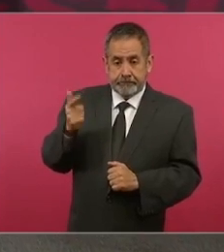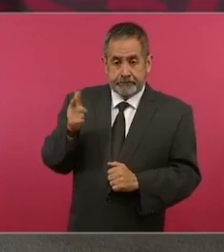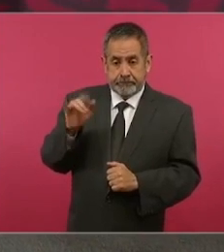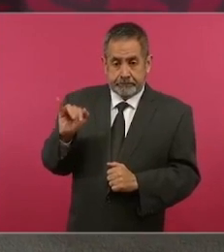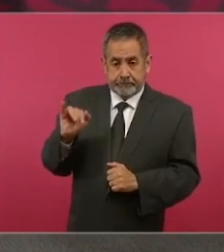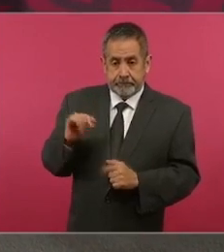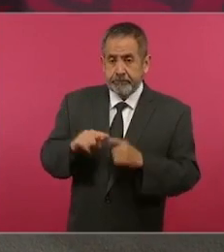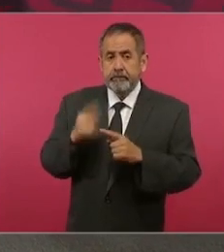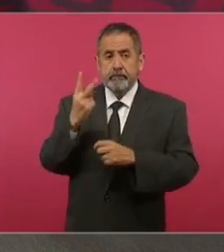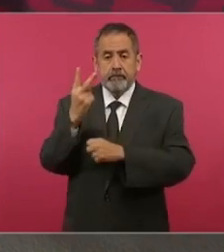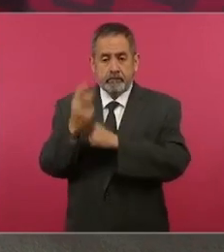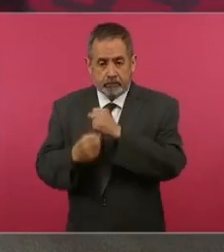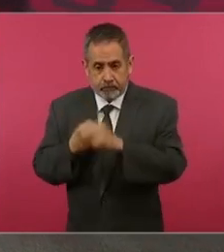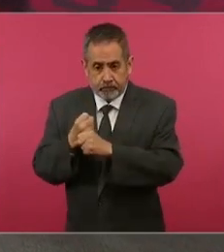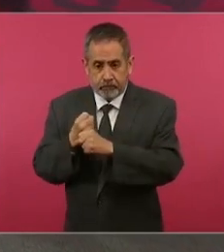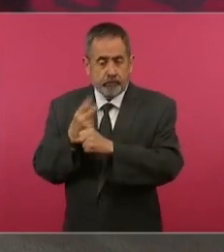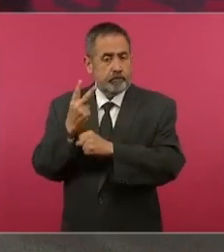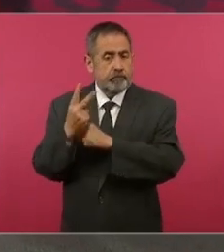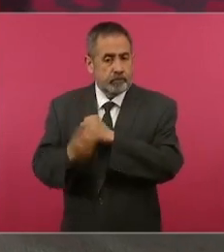cada 2 años